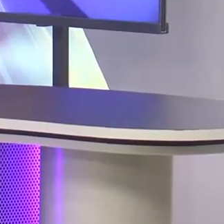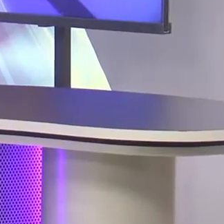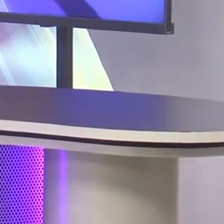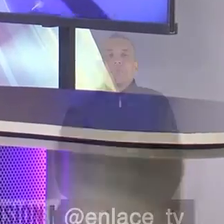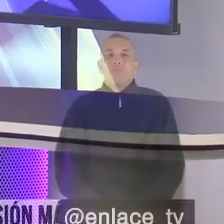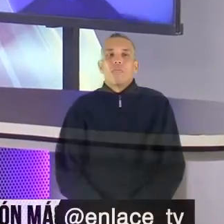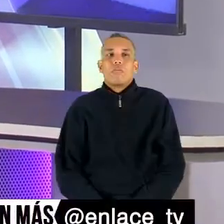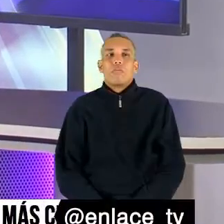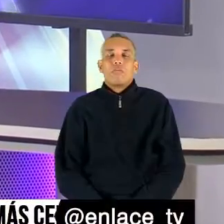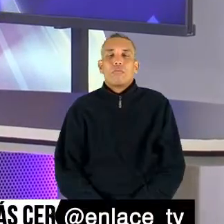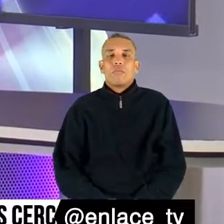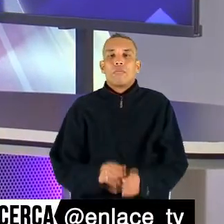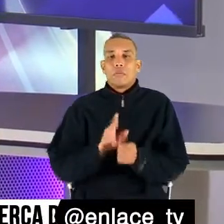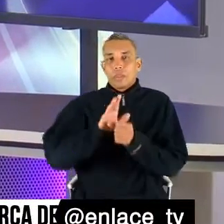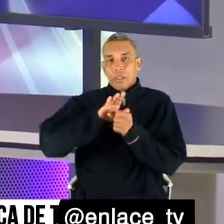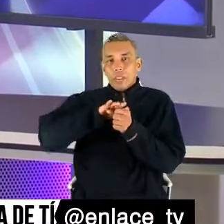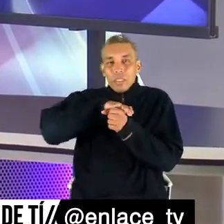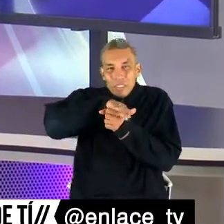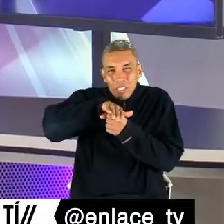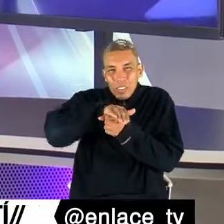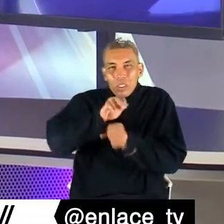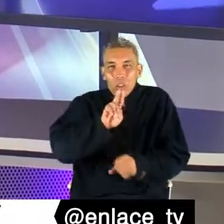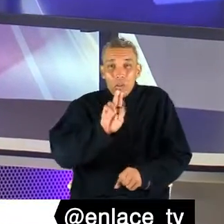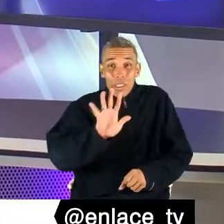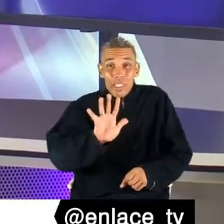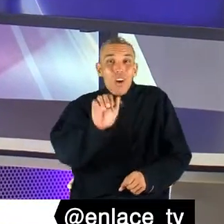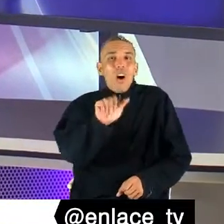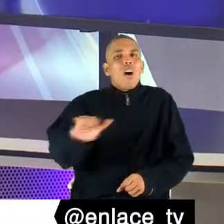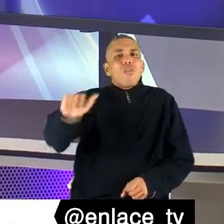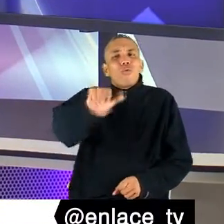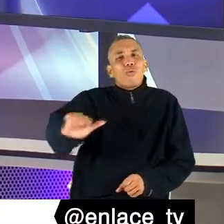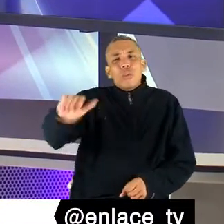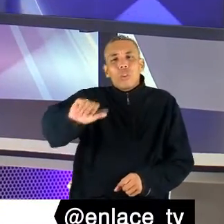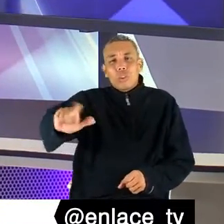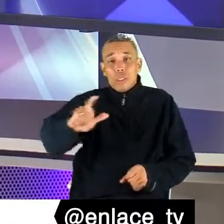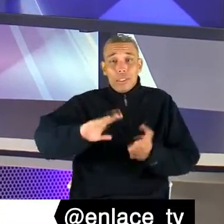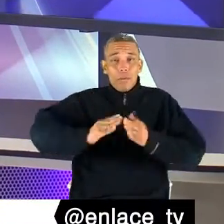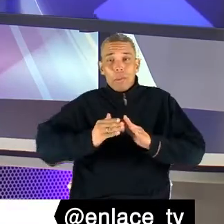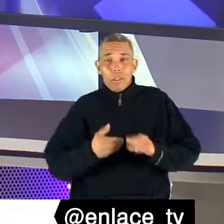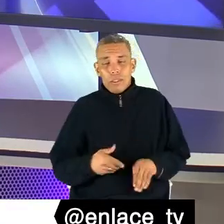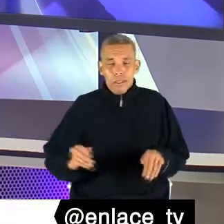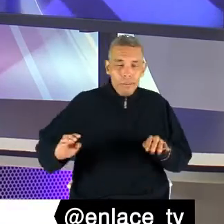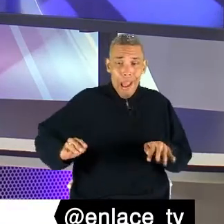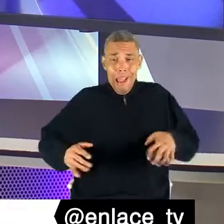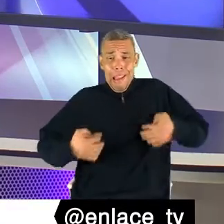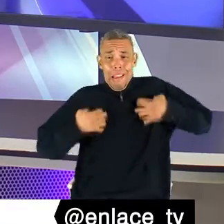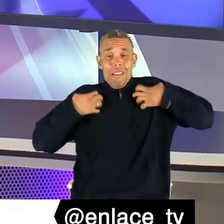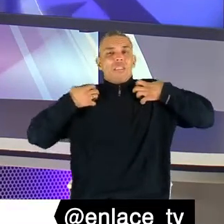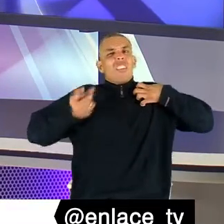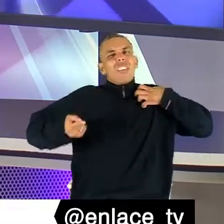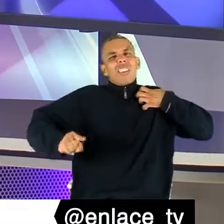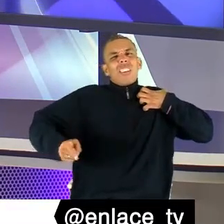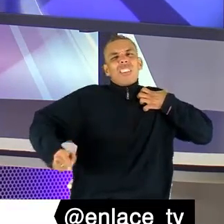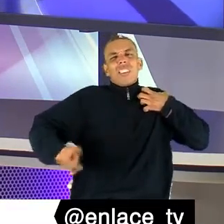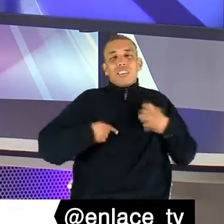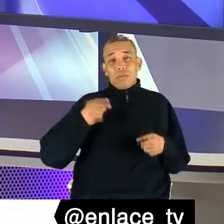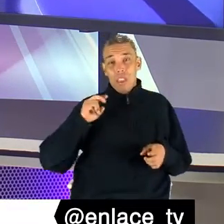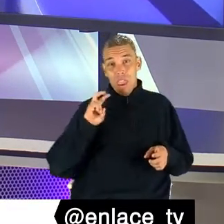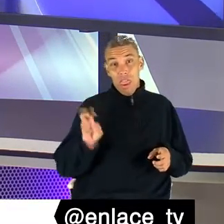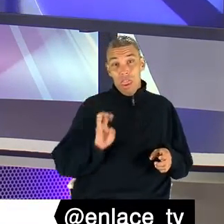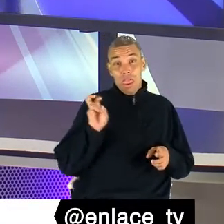Comunidad del barrio 25 de agosto halló serpiente de aproximadamente 2 metros de largo. Bomberos de la refinería de Ecopetrol la recuperaron en